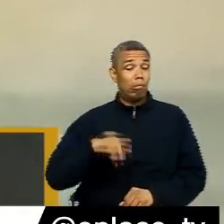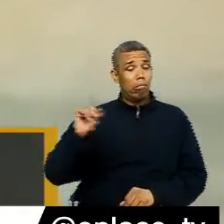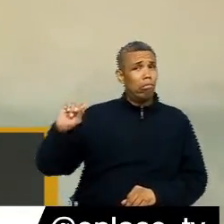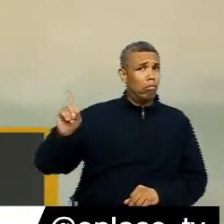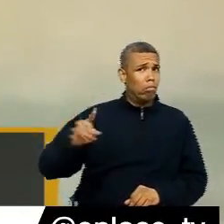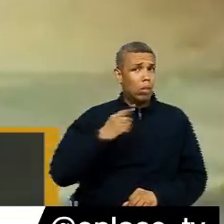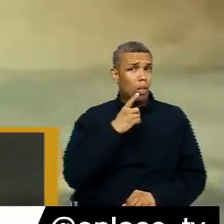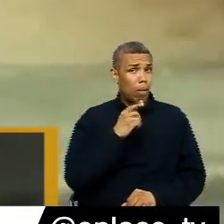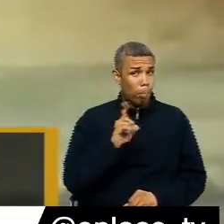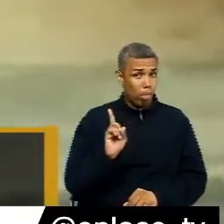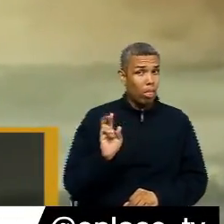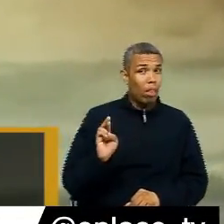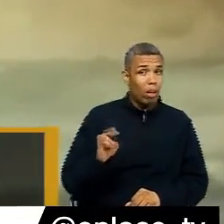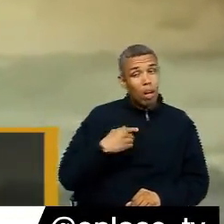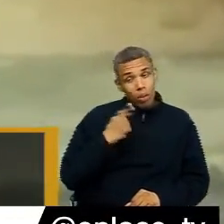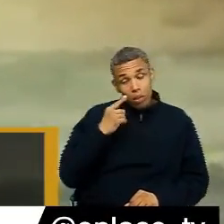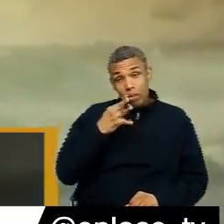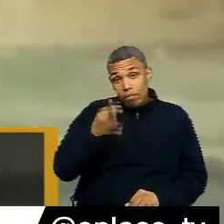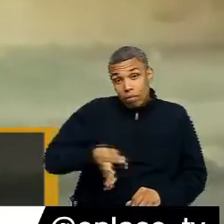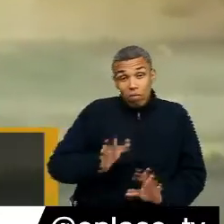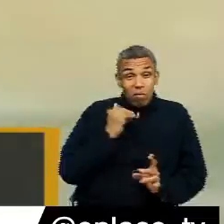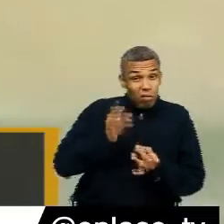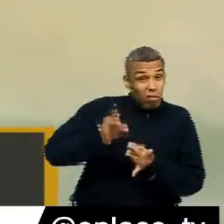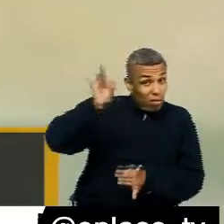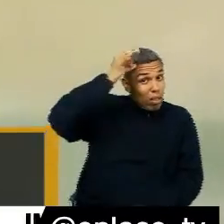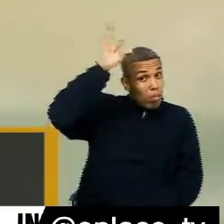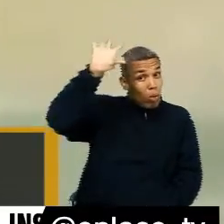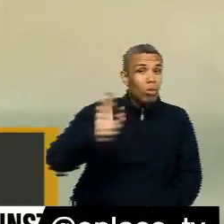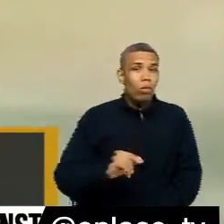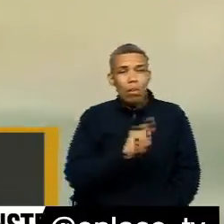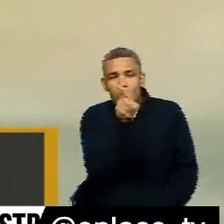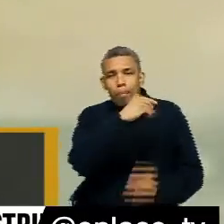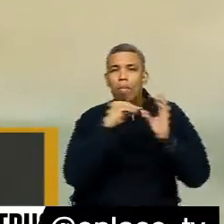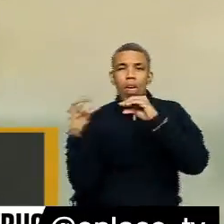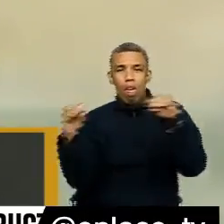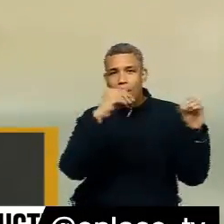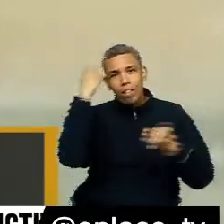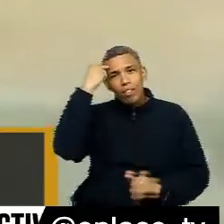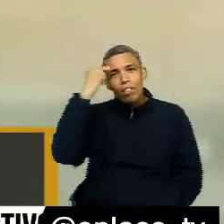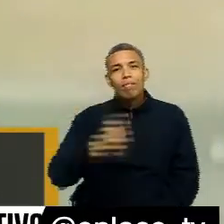respuesta siempre es de que los hay, los hay.